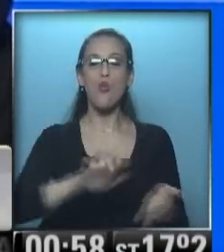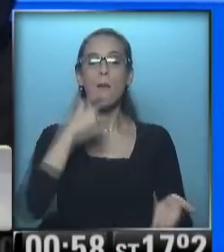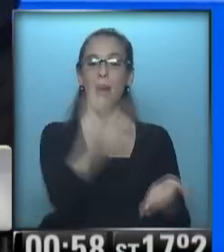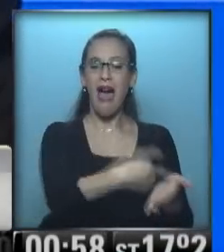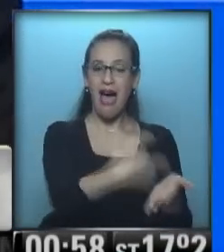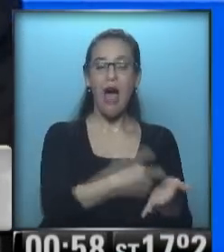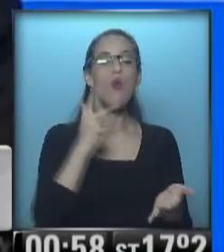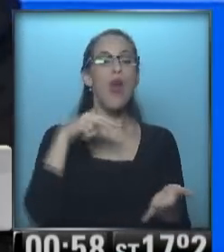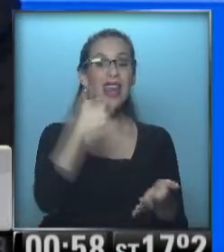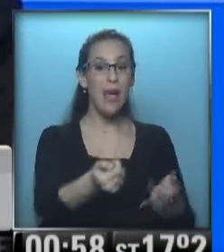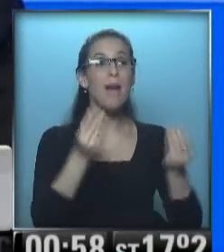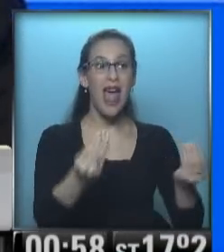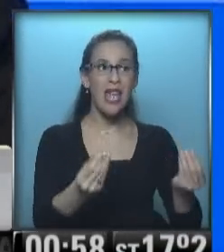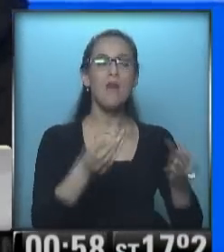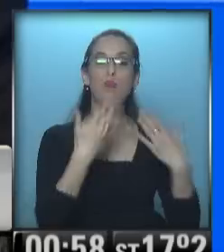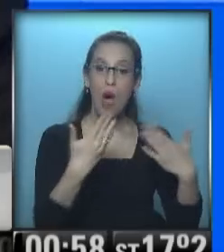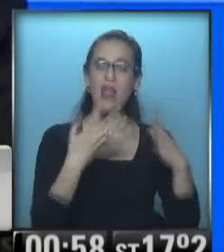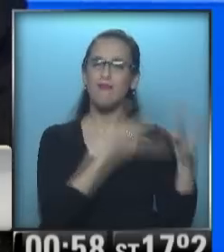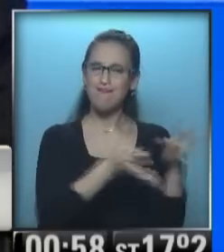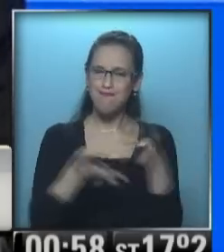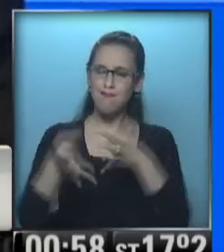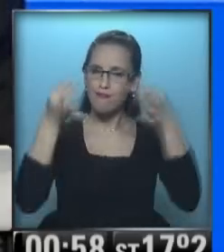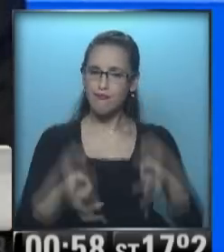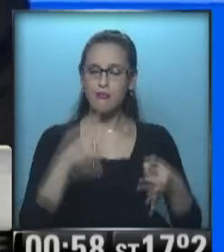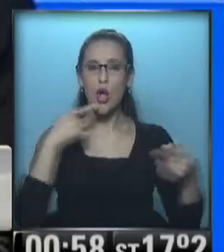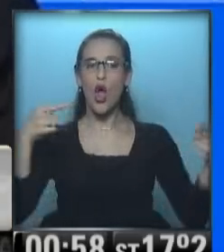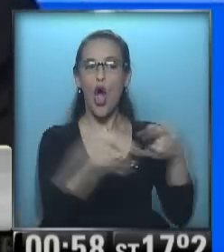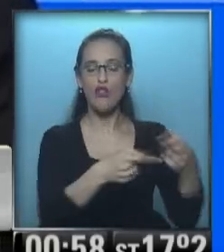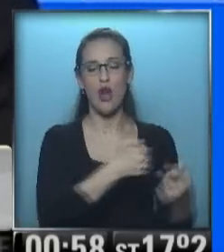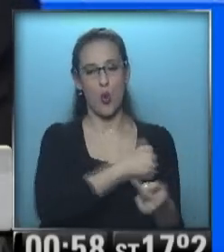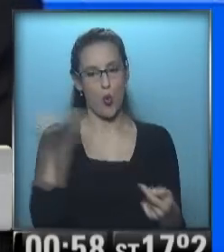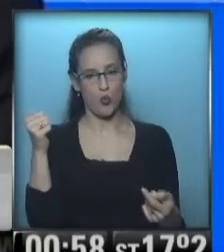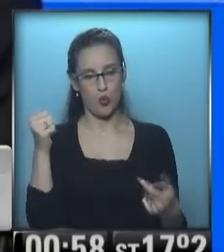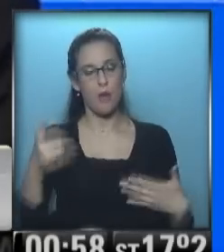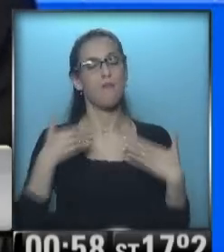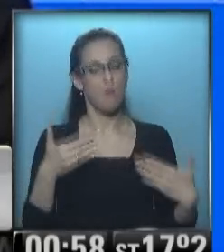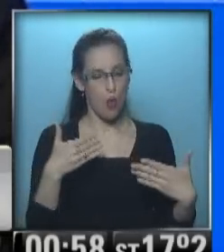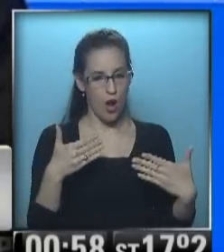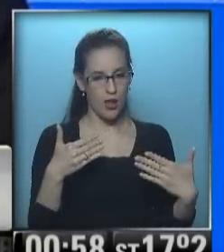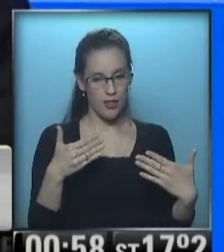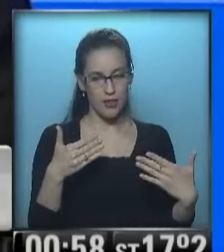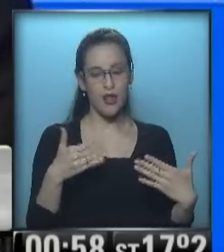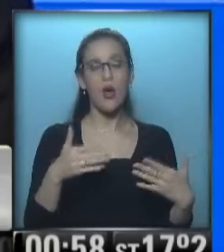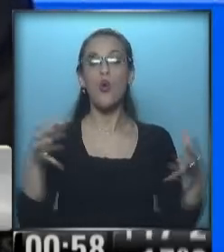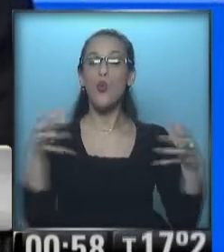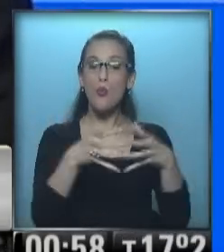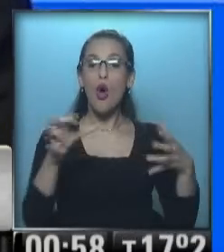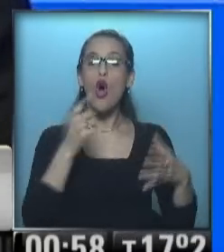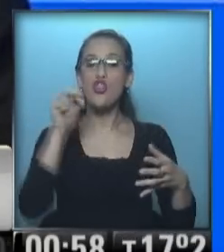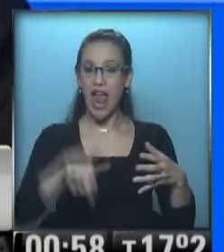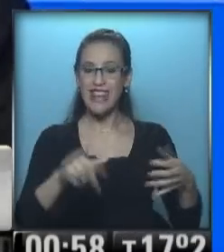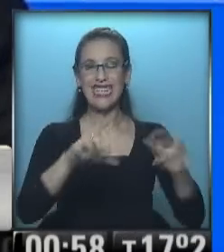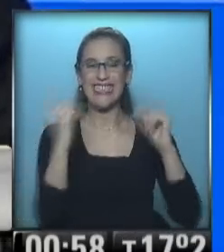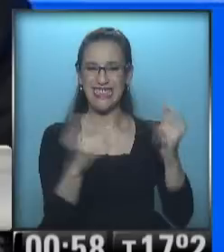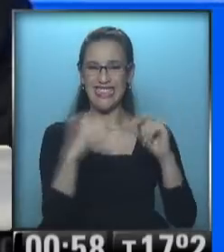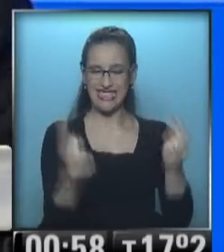adelante reformas militares y esté mejor armado para enfrentar a Rusia en una eventual contienda militar. La organización OTAN criticó al gobierno encabezado